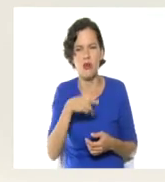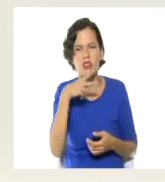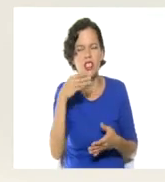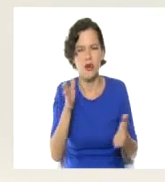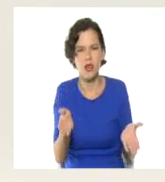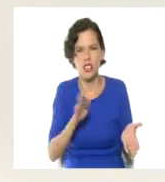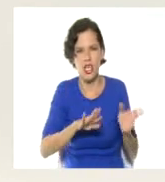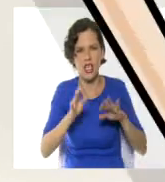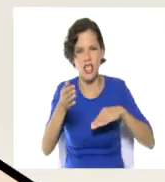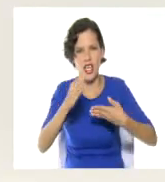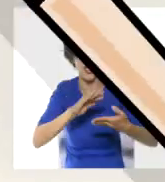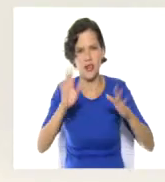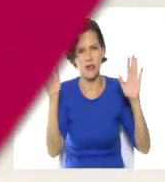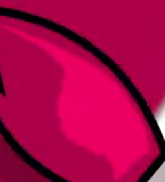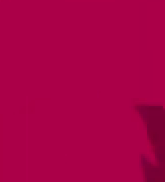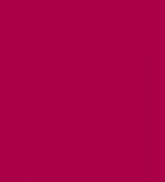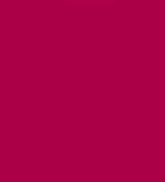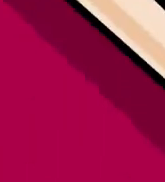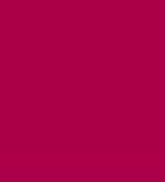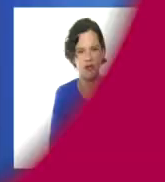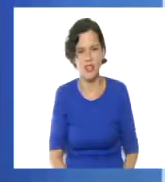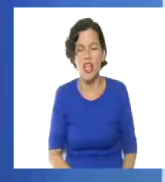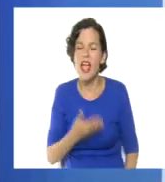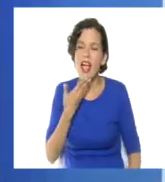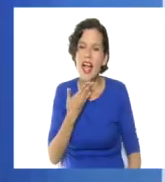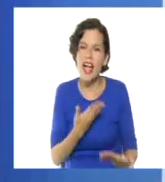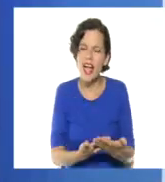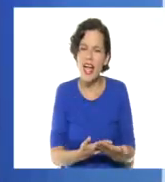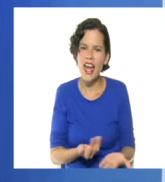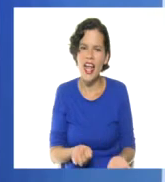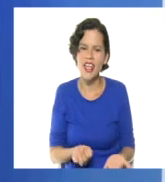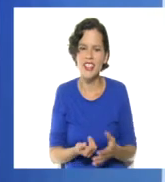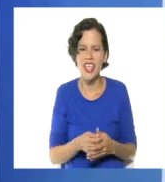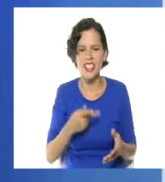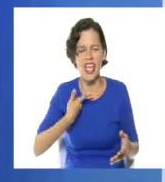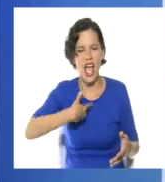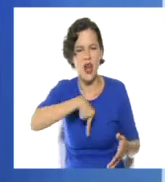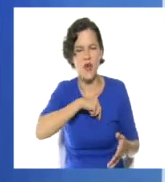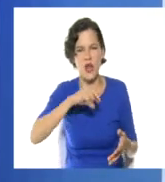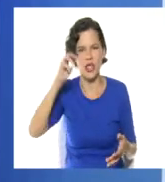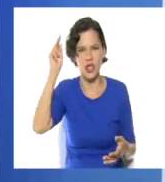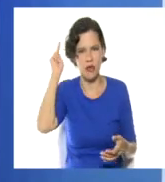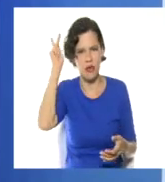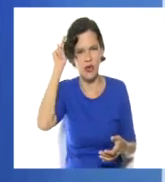sabrosas hallacas. ¡Chao! Muchísimas gracias a nuestros